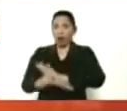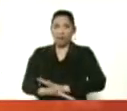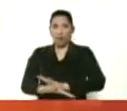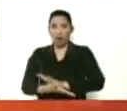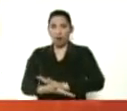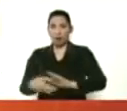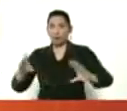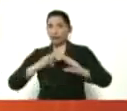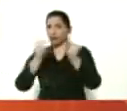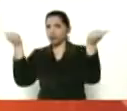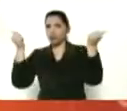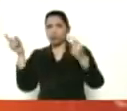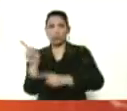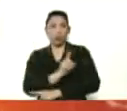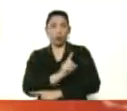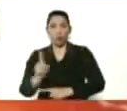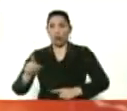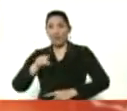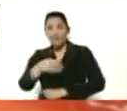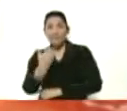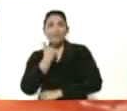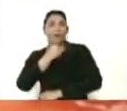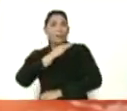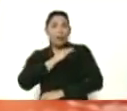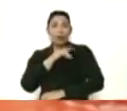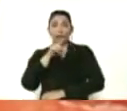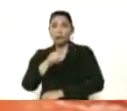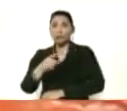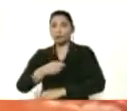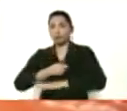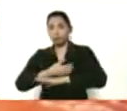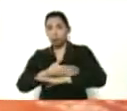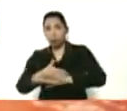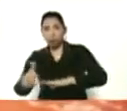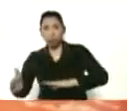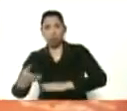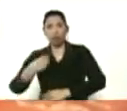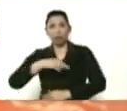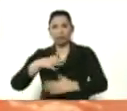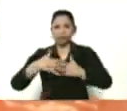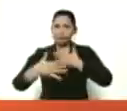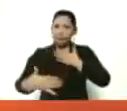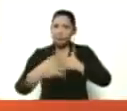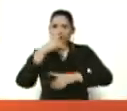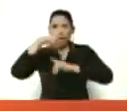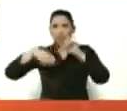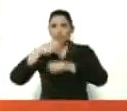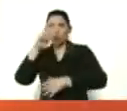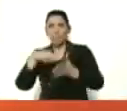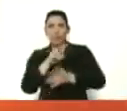noche a la mañana. Es una pandemia que pica y se extiende en el transcurso de este año 2020.